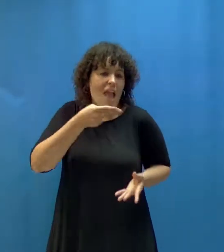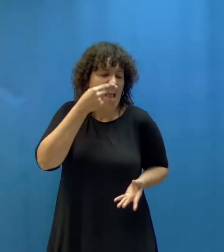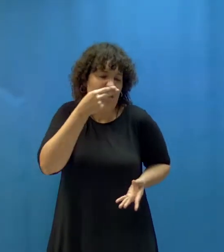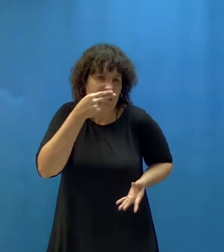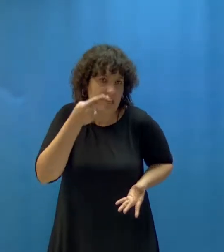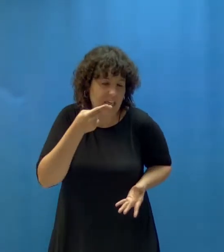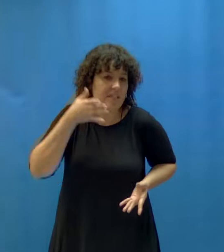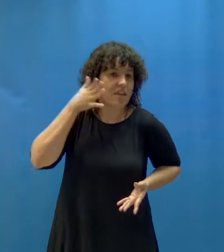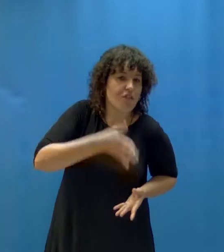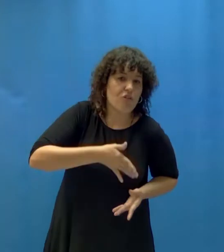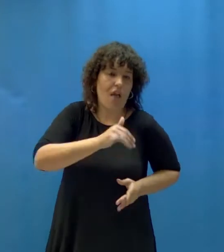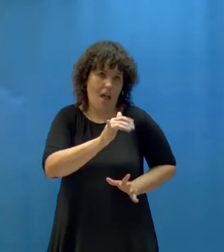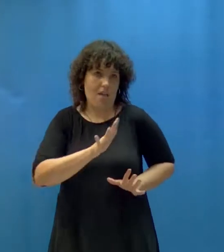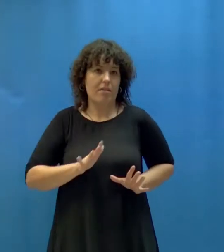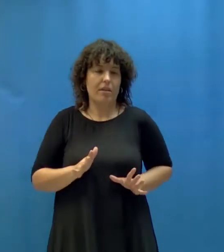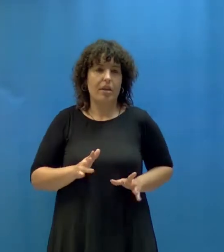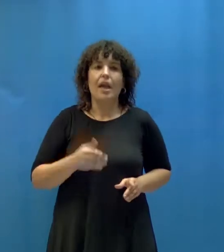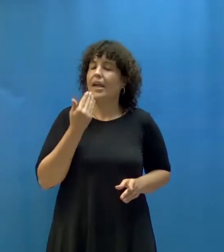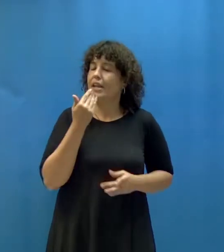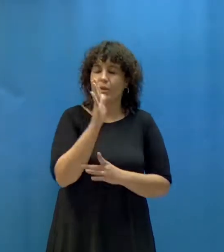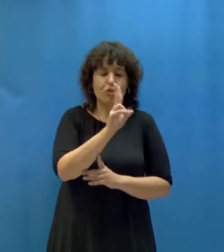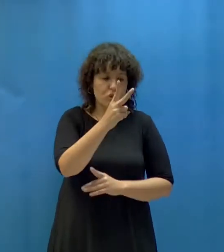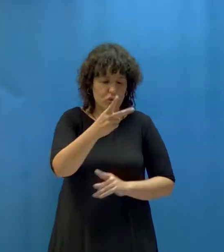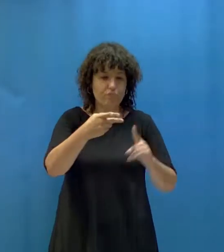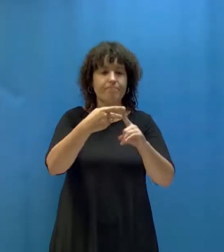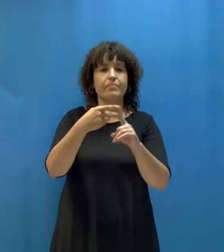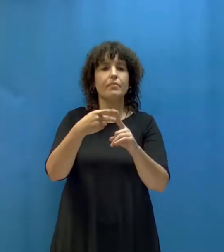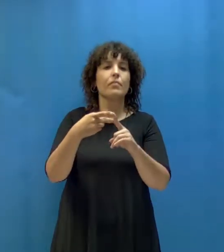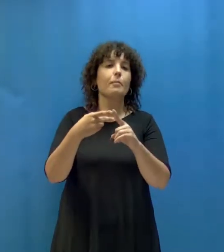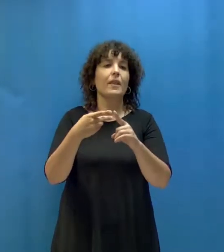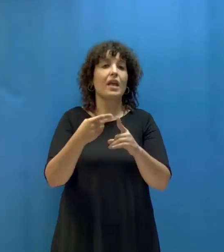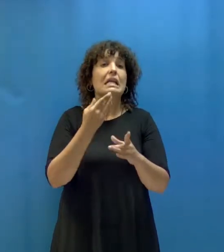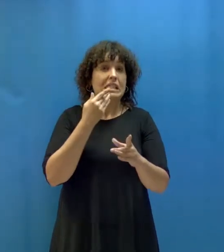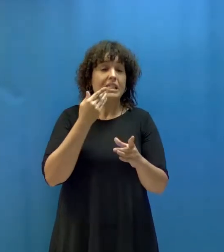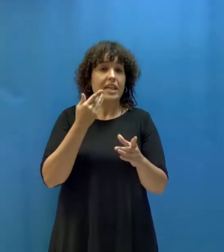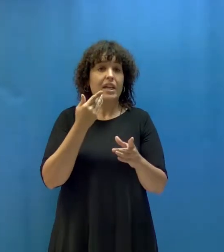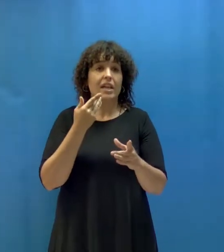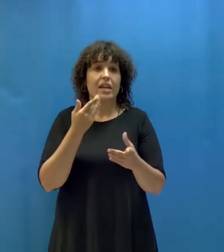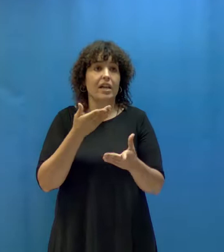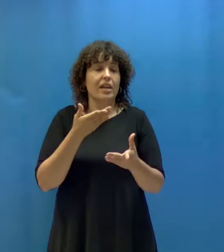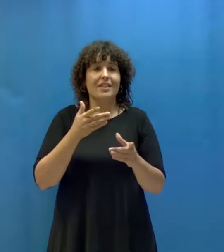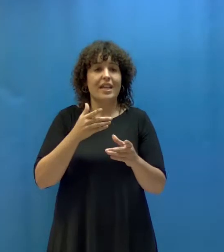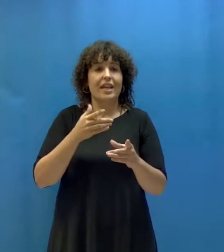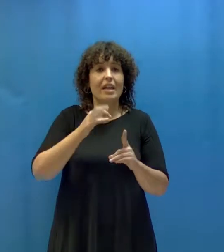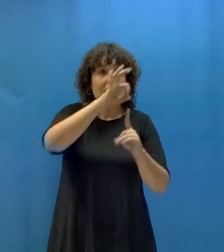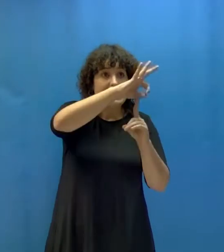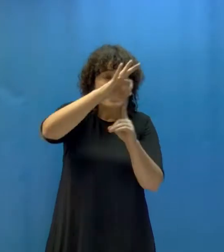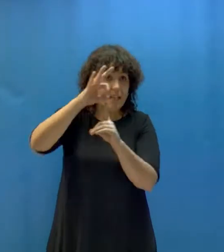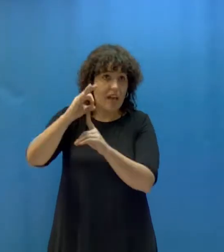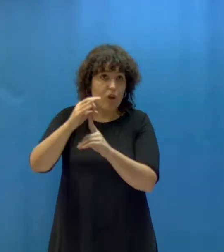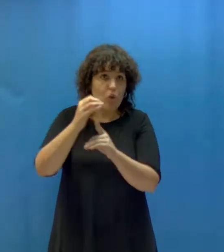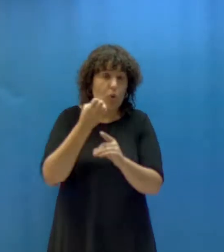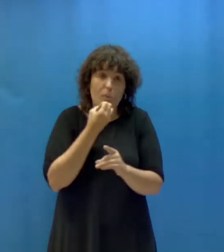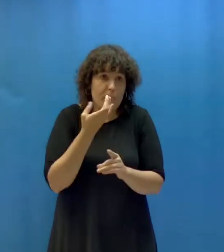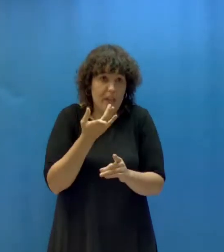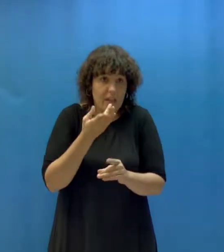y sancionador. Miren, les voy a poner dos ejemplos. En el supuesto de realizarse una incorrecta señalización del vado, se puede